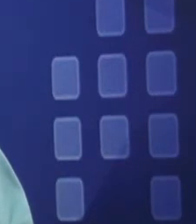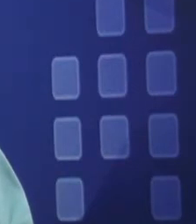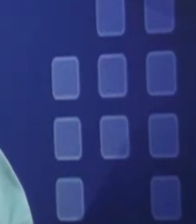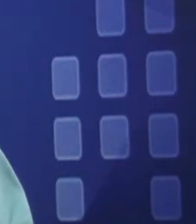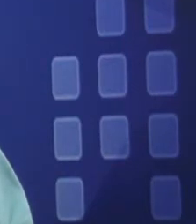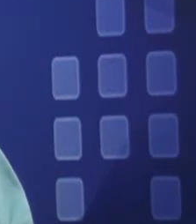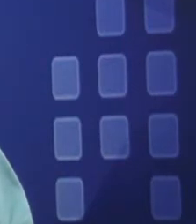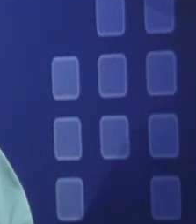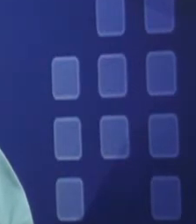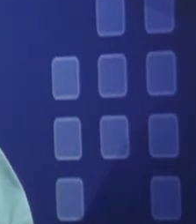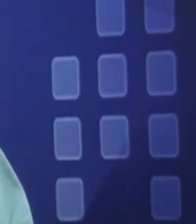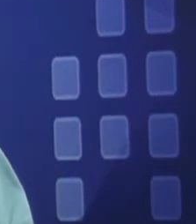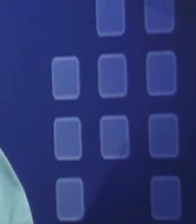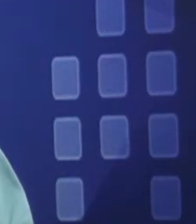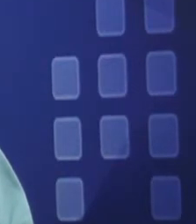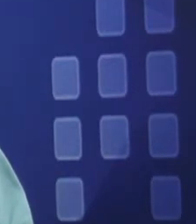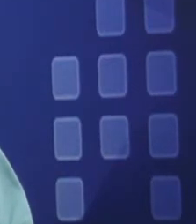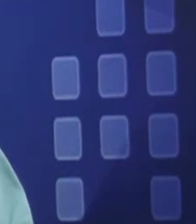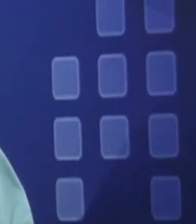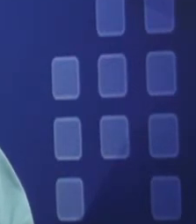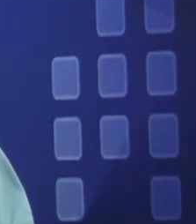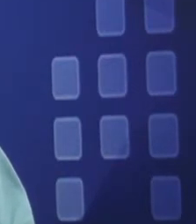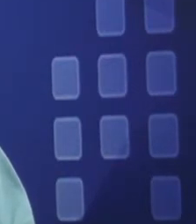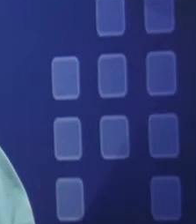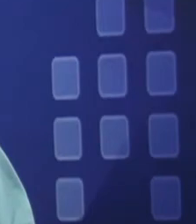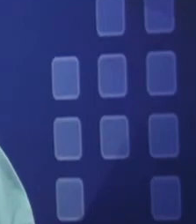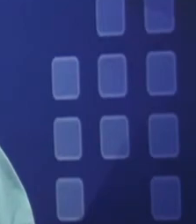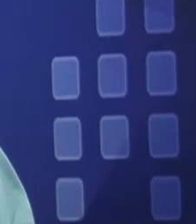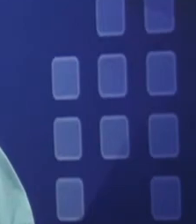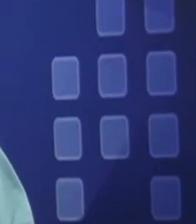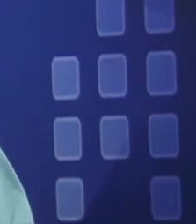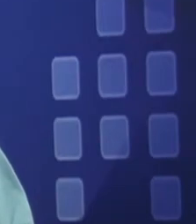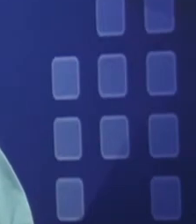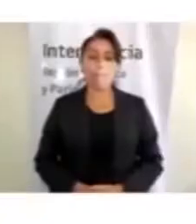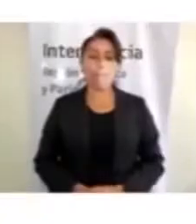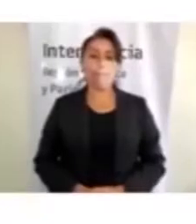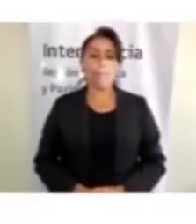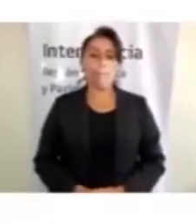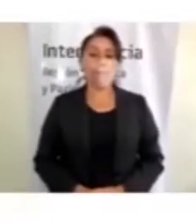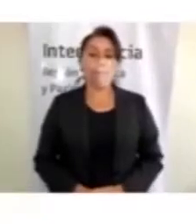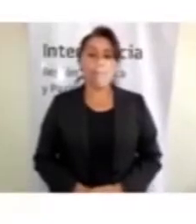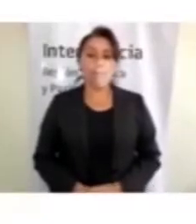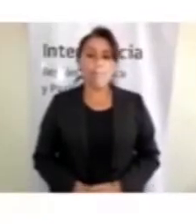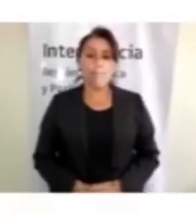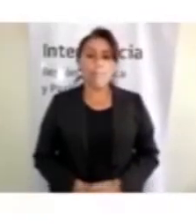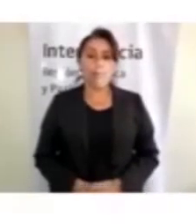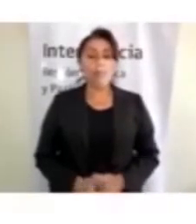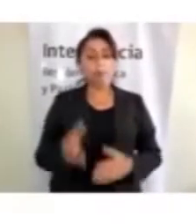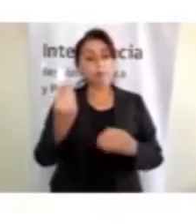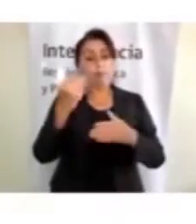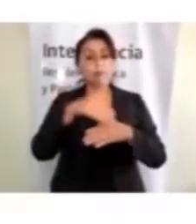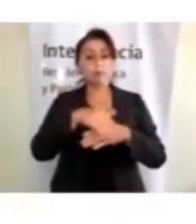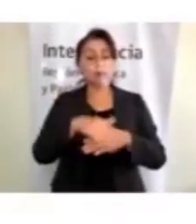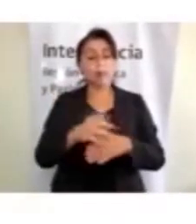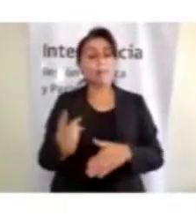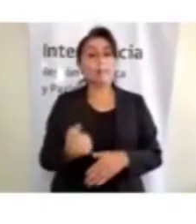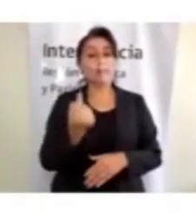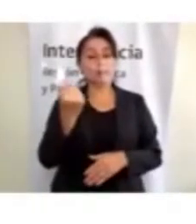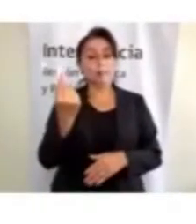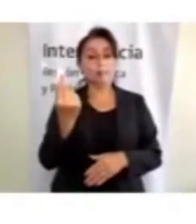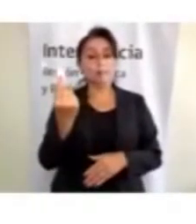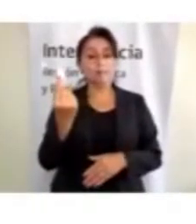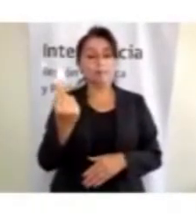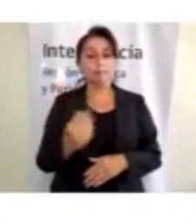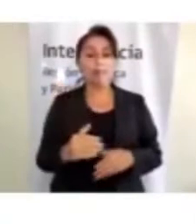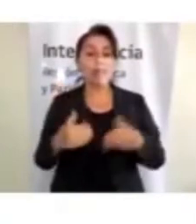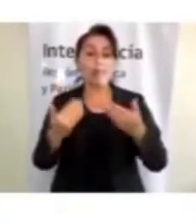reportaron durante esta jornada de día viernes en la región de Arica y Parinacota. Muy buenas tardes. Primero,